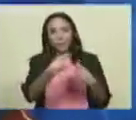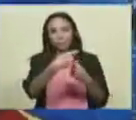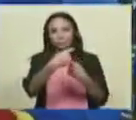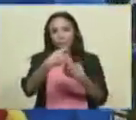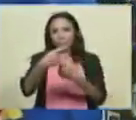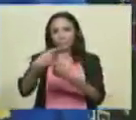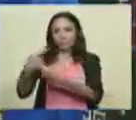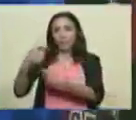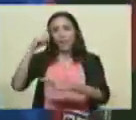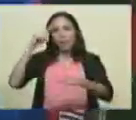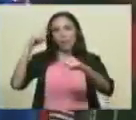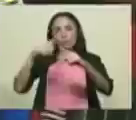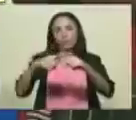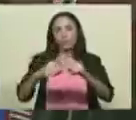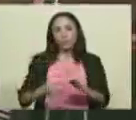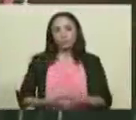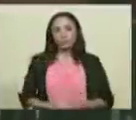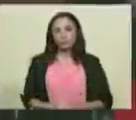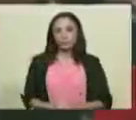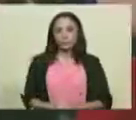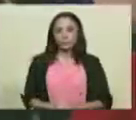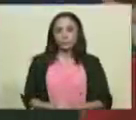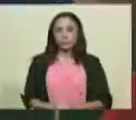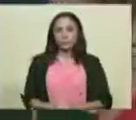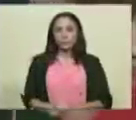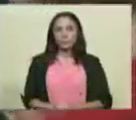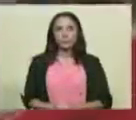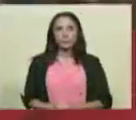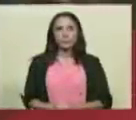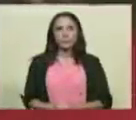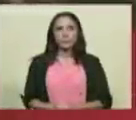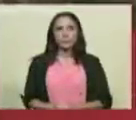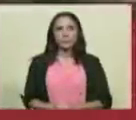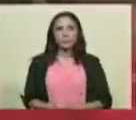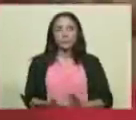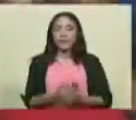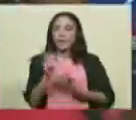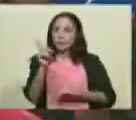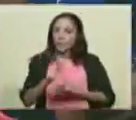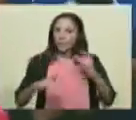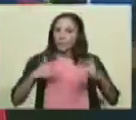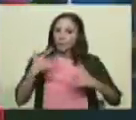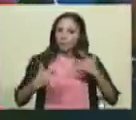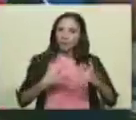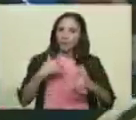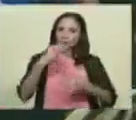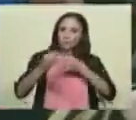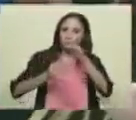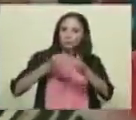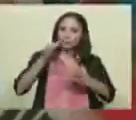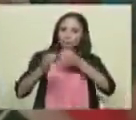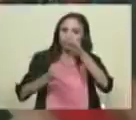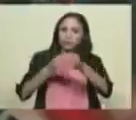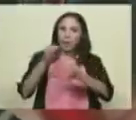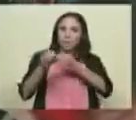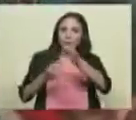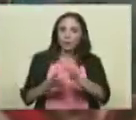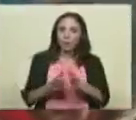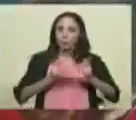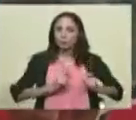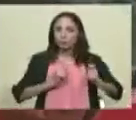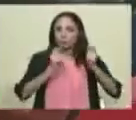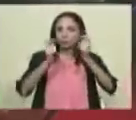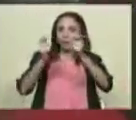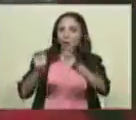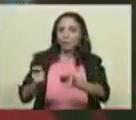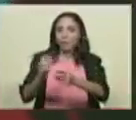meta actualizada recientemente por el gobierno venezolano. Durante esta actividad, el jefe de Estado venezolano también entregó a la presidenta